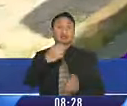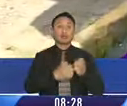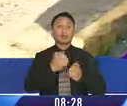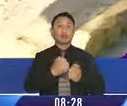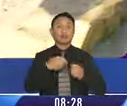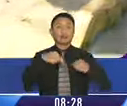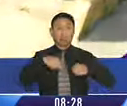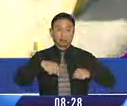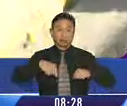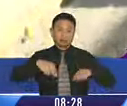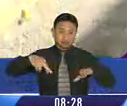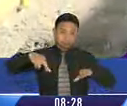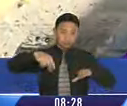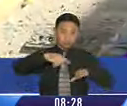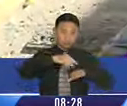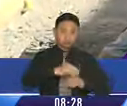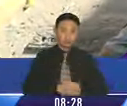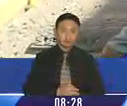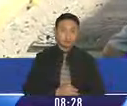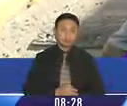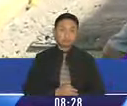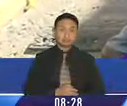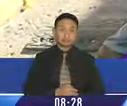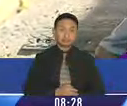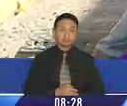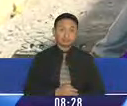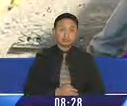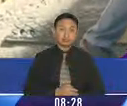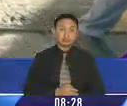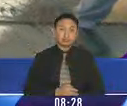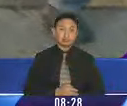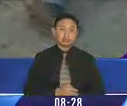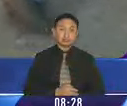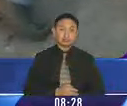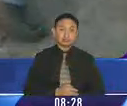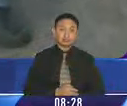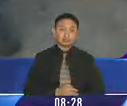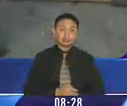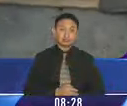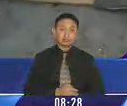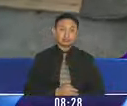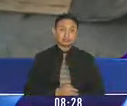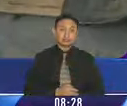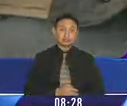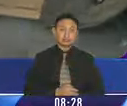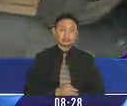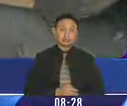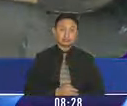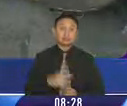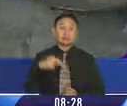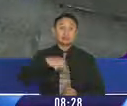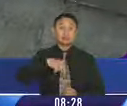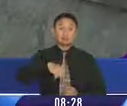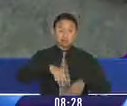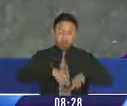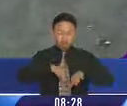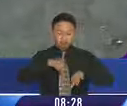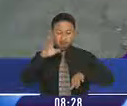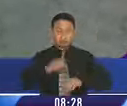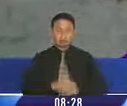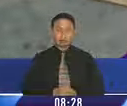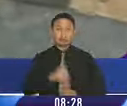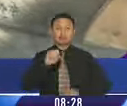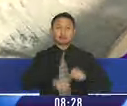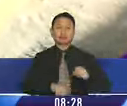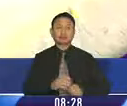que les pusieron no tiene ya funcionalidad. Mire cómo se va abriendo. Dicen que